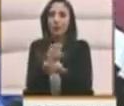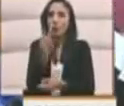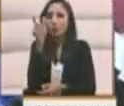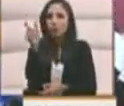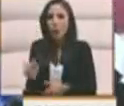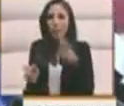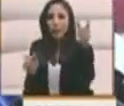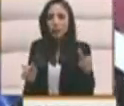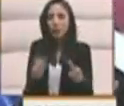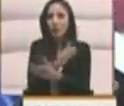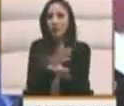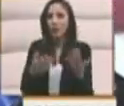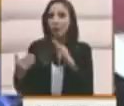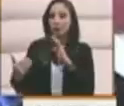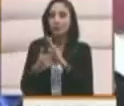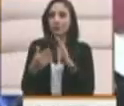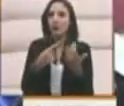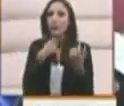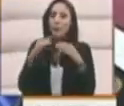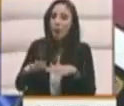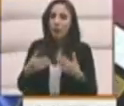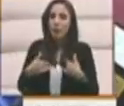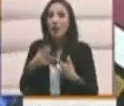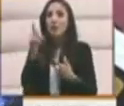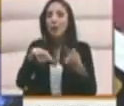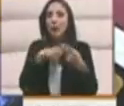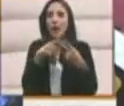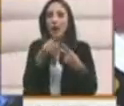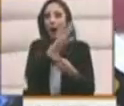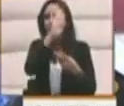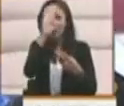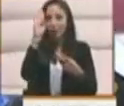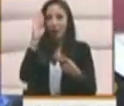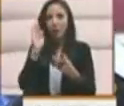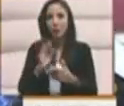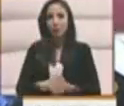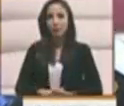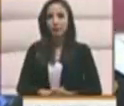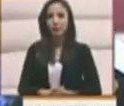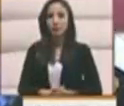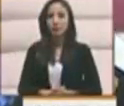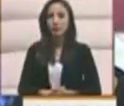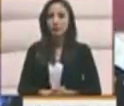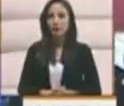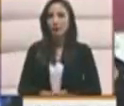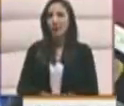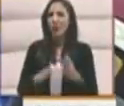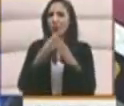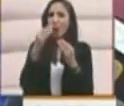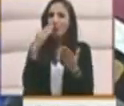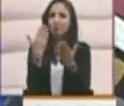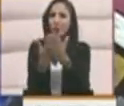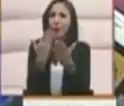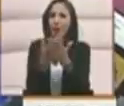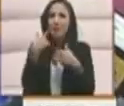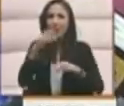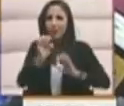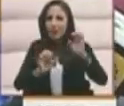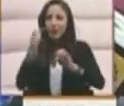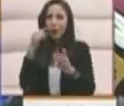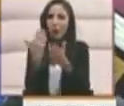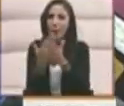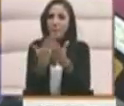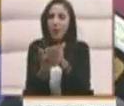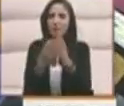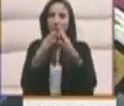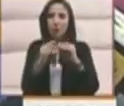venían a asesinarme a mí y al compañero Diosdado Cabello. Y todas las pruebas que se han mostrado